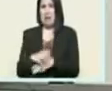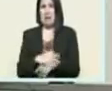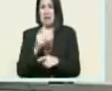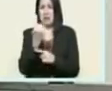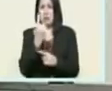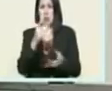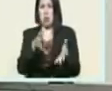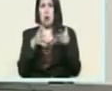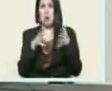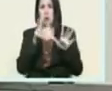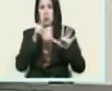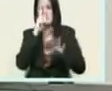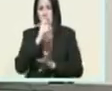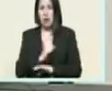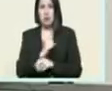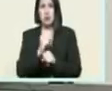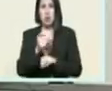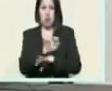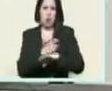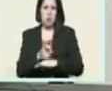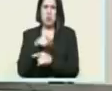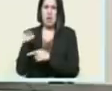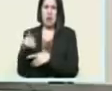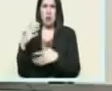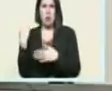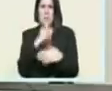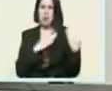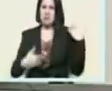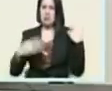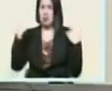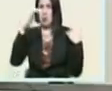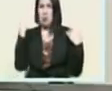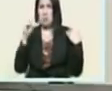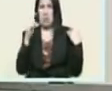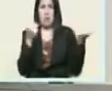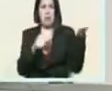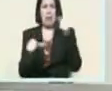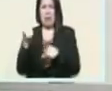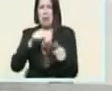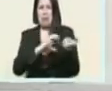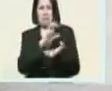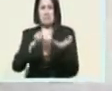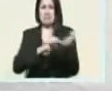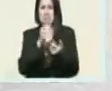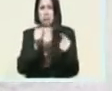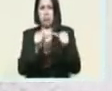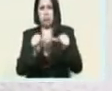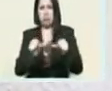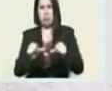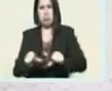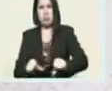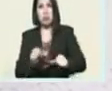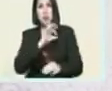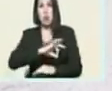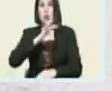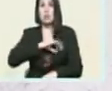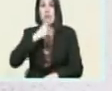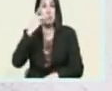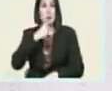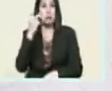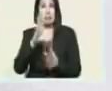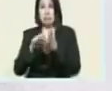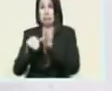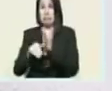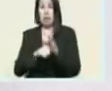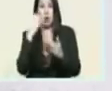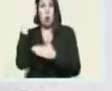ni un logro en sus 8 años de gobierno. Todo lo demás ha sido destrucción social, económica, política,